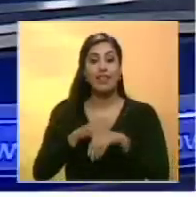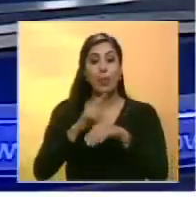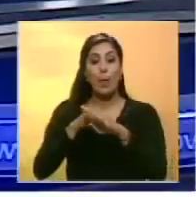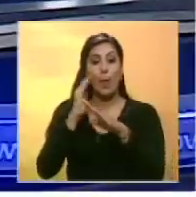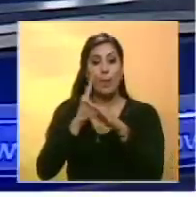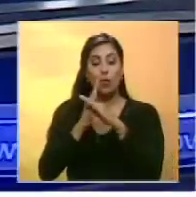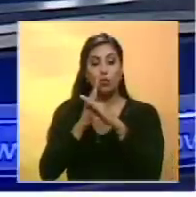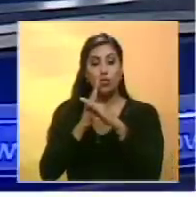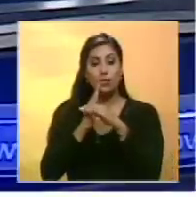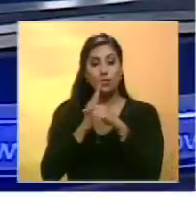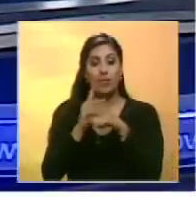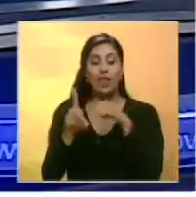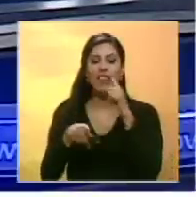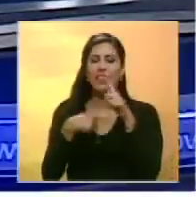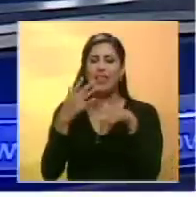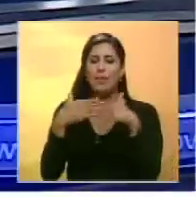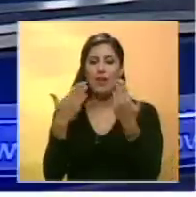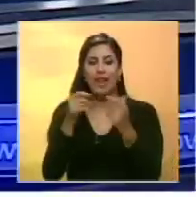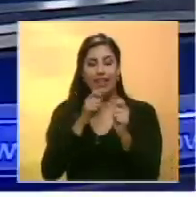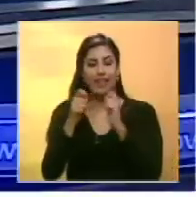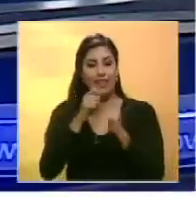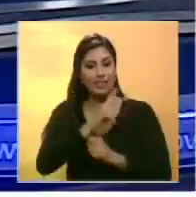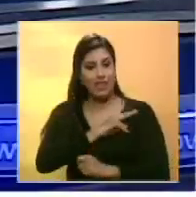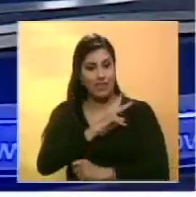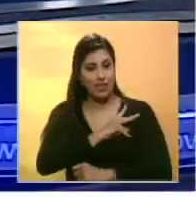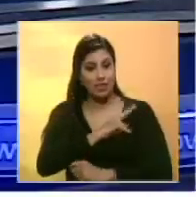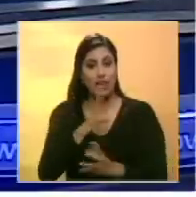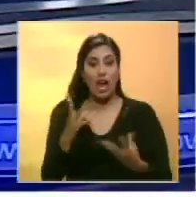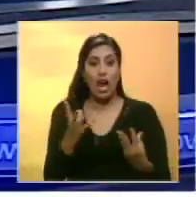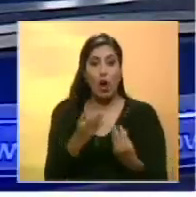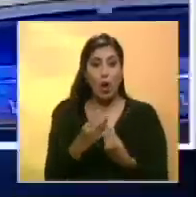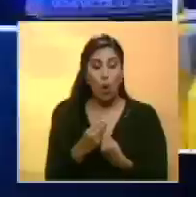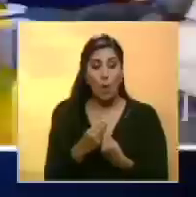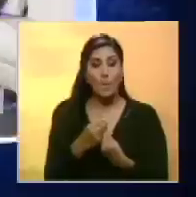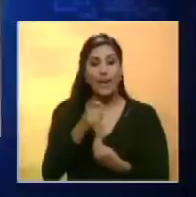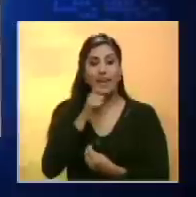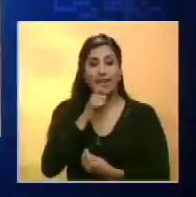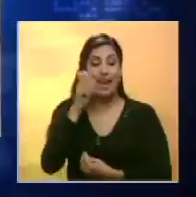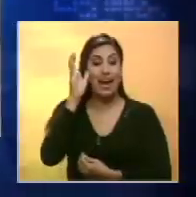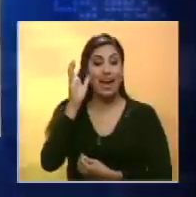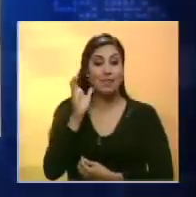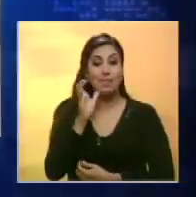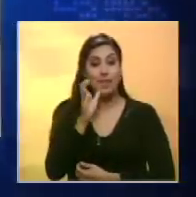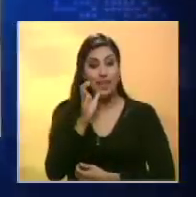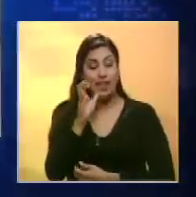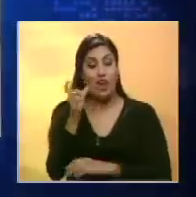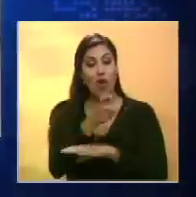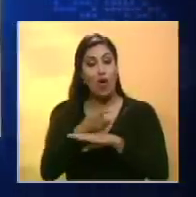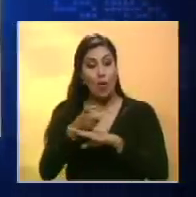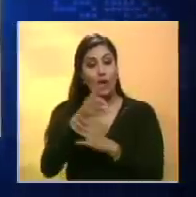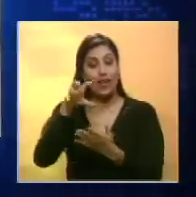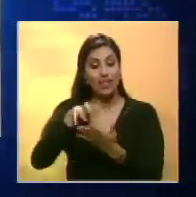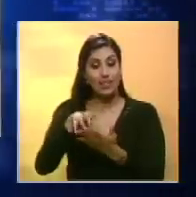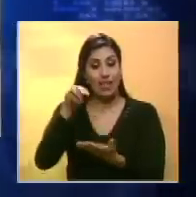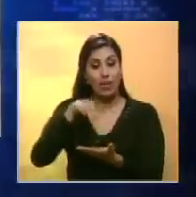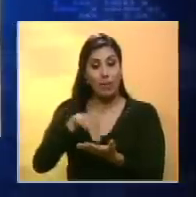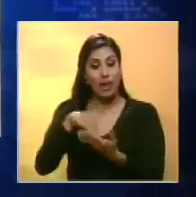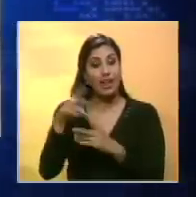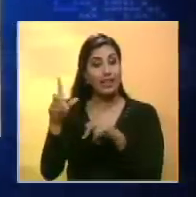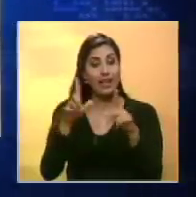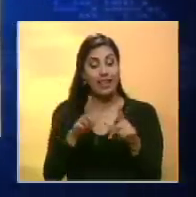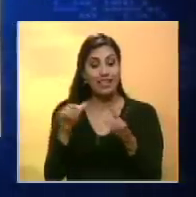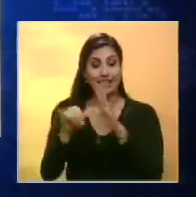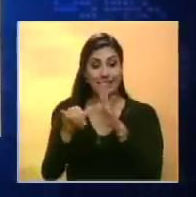hacer una pausa. Y al regreso, en la entrevista a Venevisión, nos acompaña Enrique Capriles Radonsky, gobernador del estado Miranda. Ya está aquí